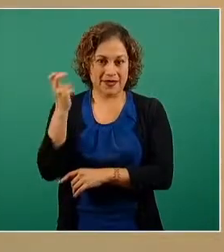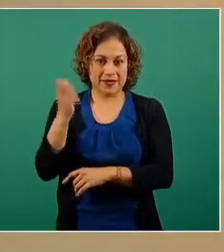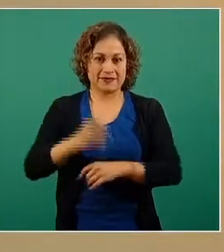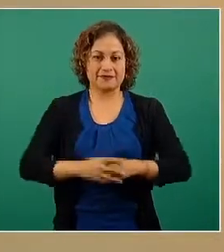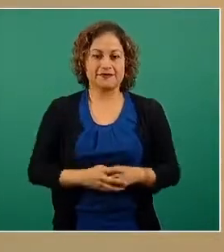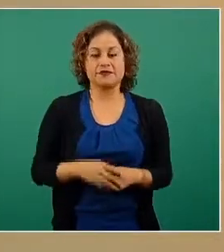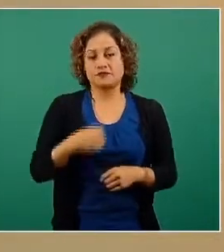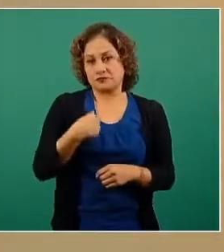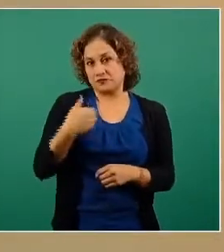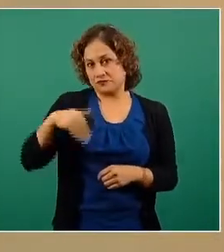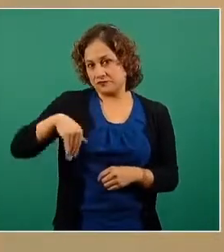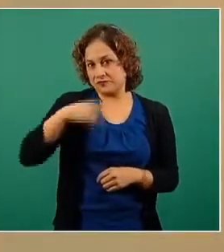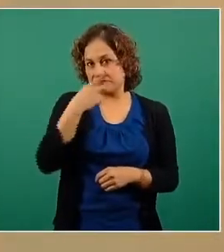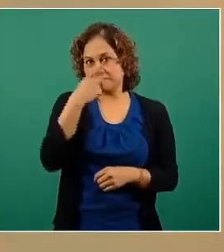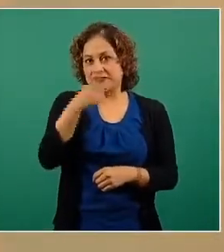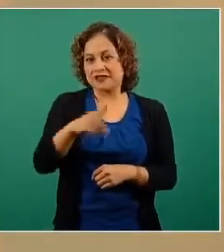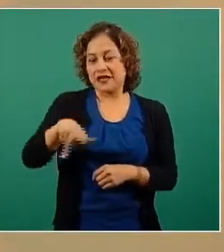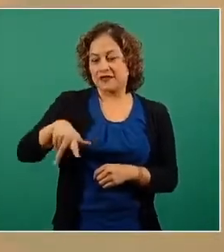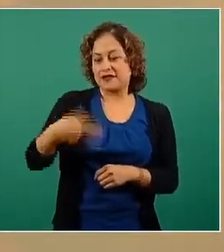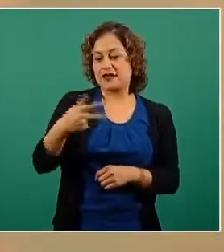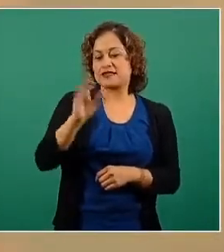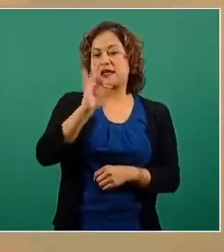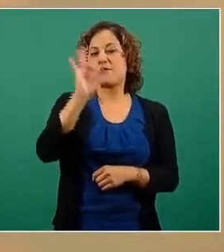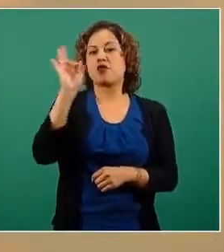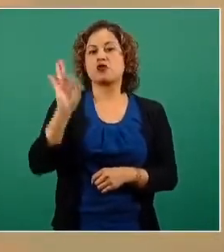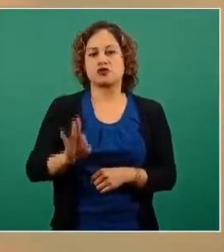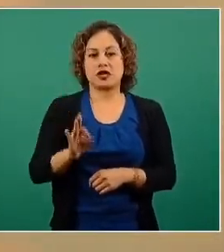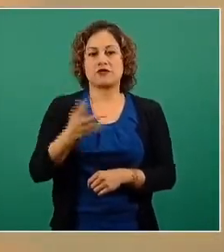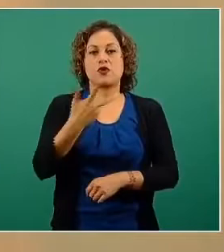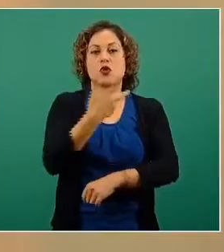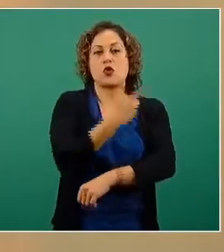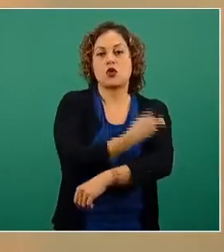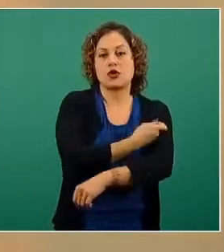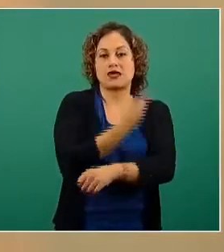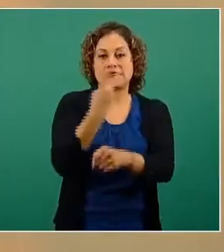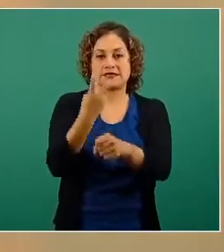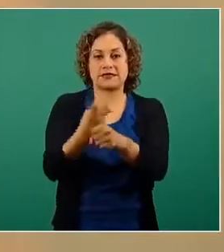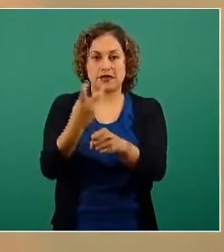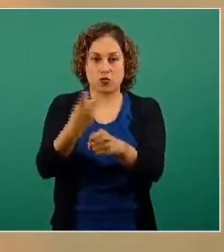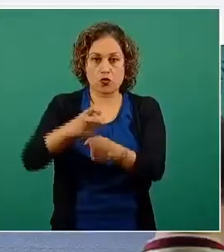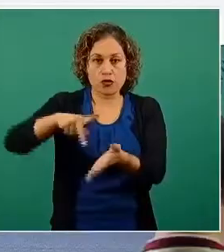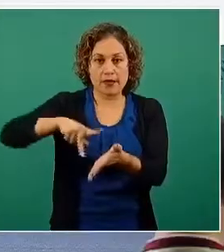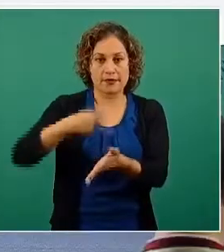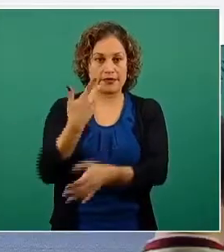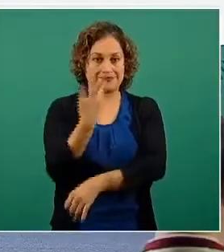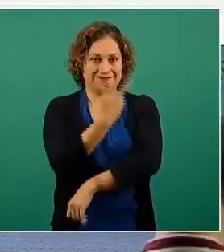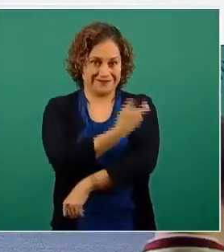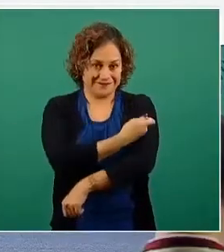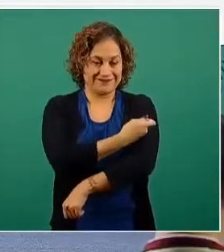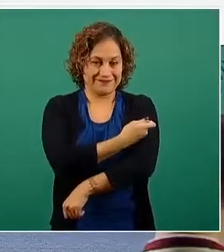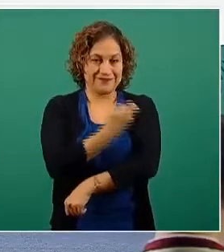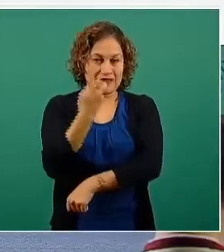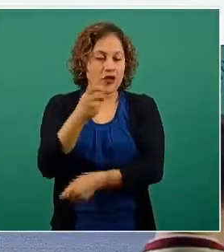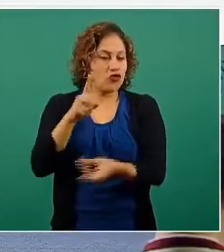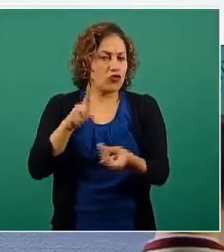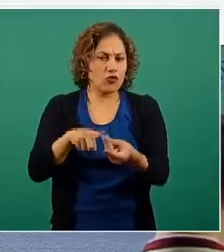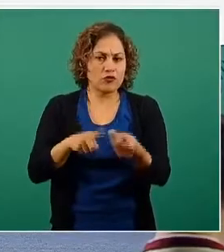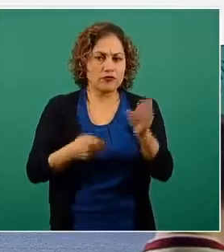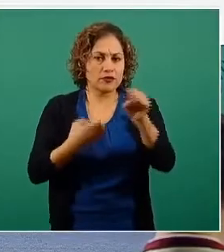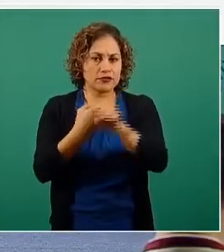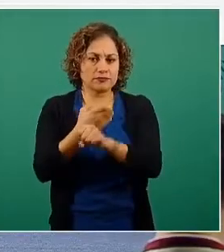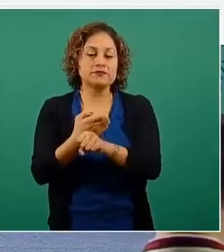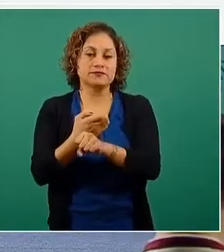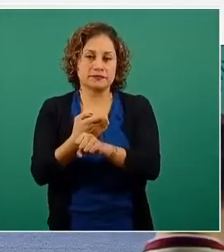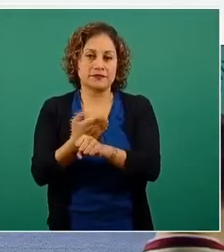un 13% de avance en aplicación de segundas dosis. ¿En dónde se han venido aplicando? Pues en las entidades federativas que